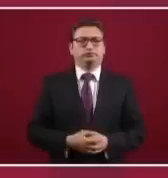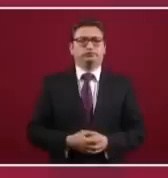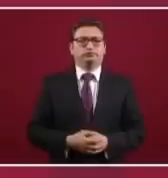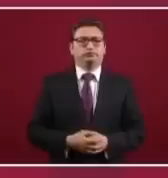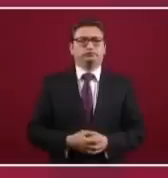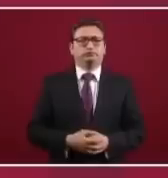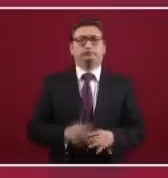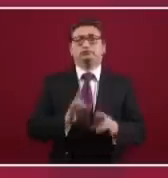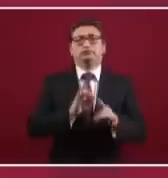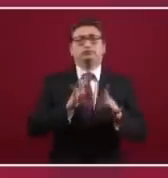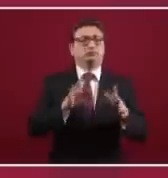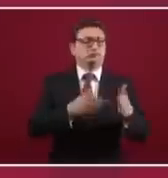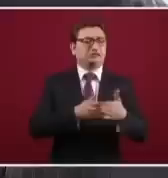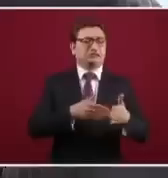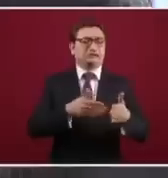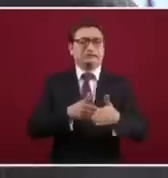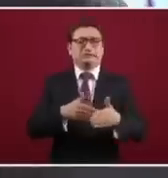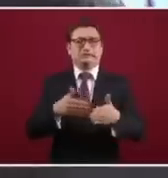las trabas,